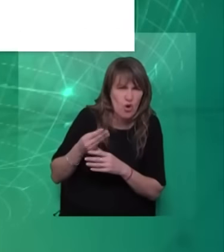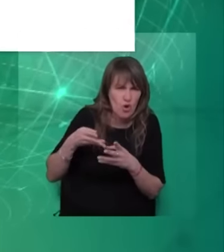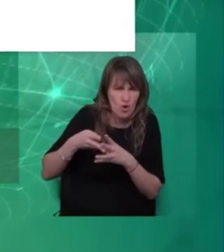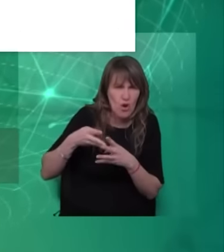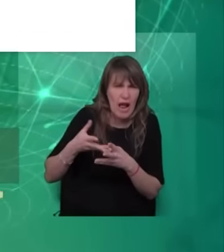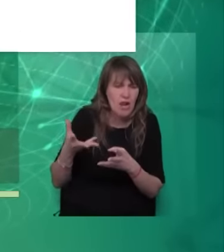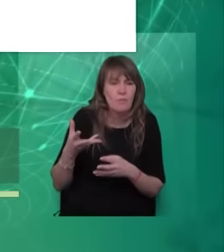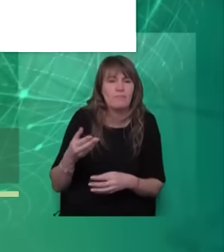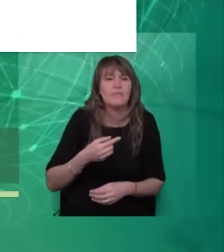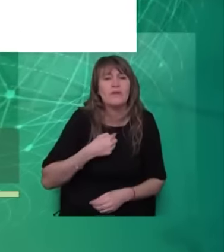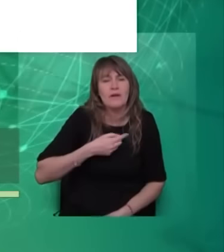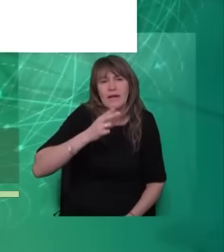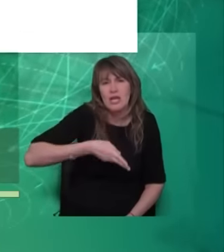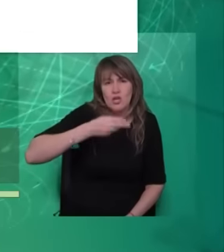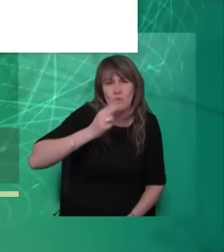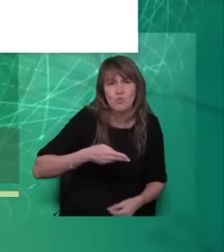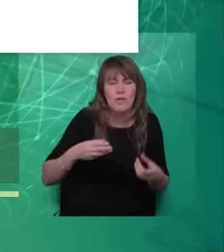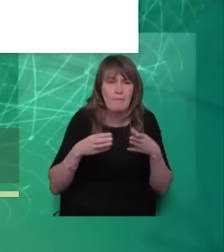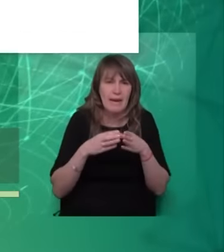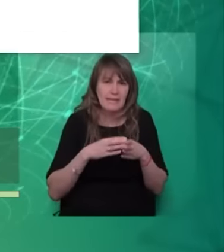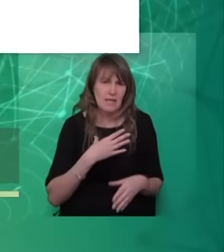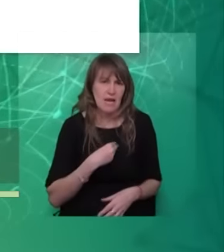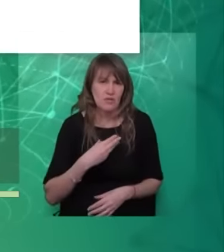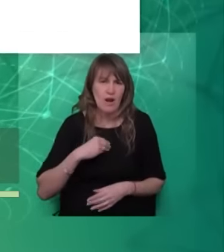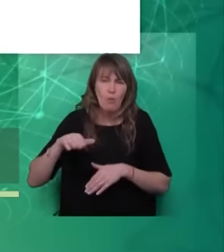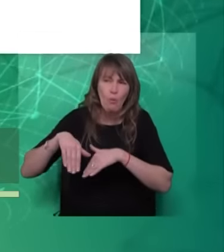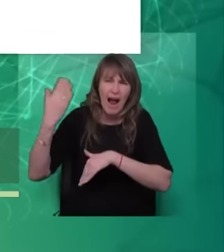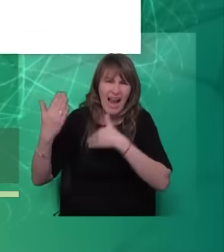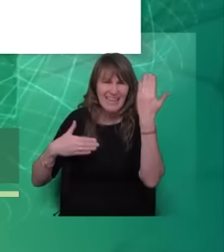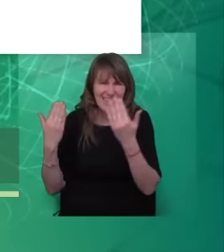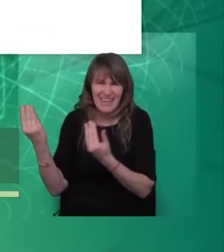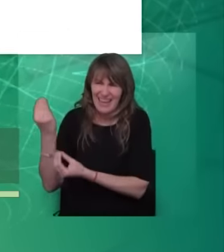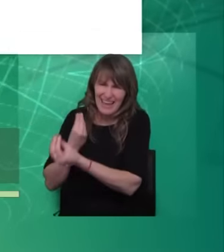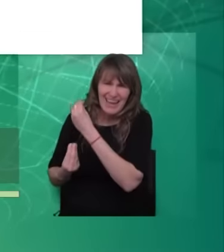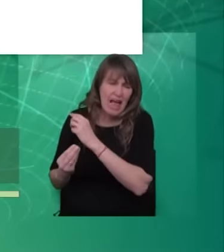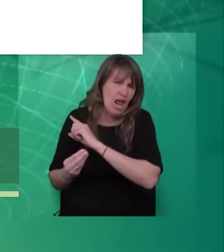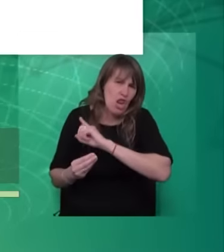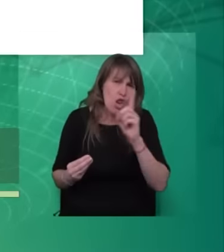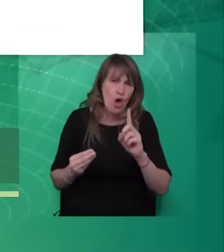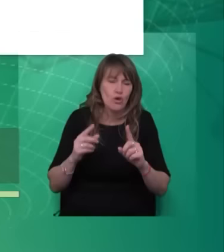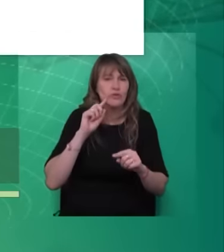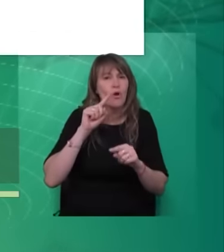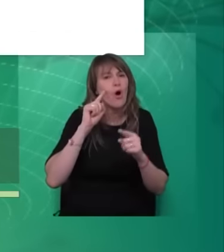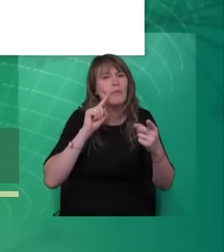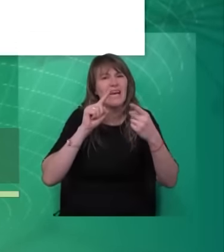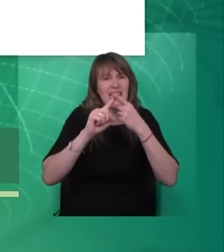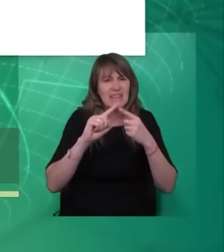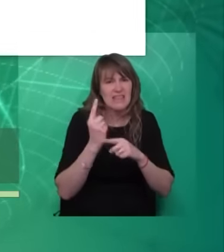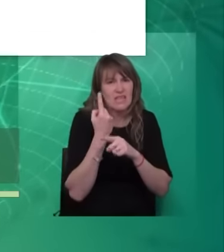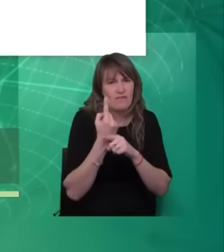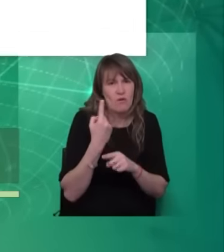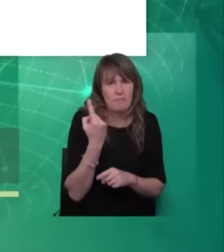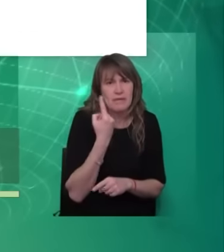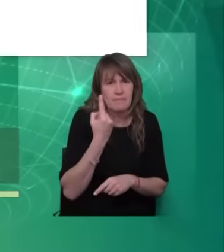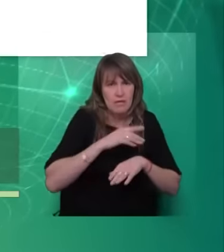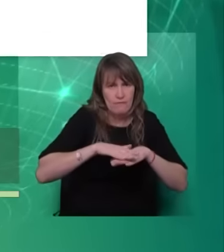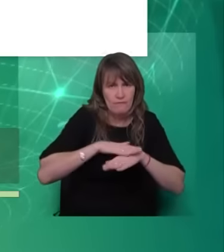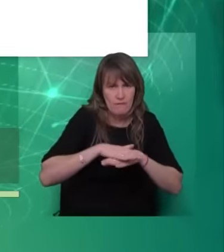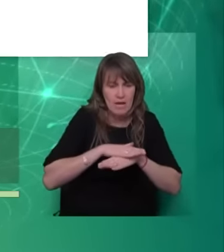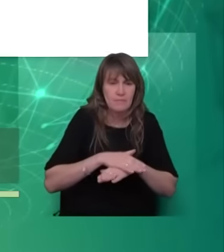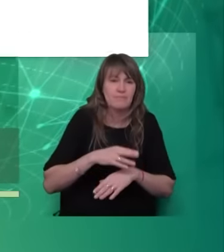acabo de renunciar al partido nacional no todo vale los principios por sobre todo expresó fosati en el comienzo de su posteo publicado este mediodía sin